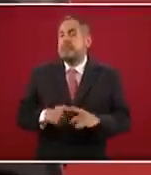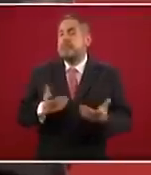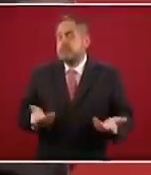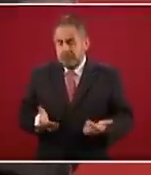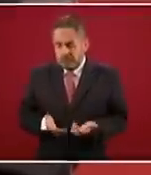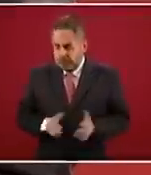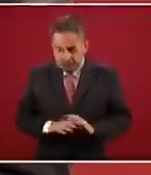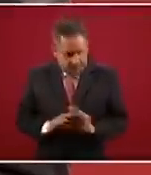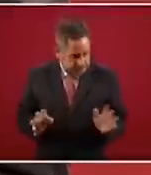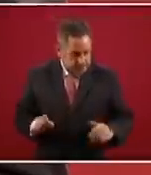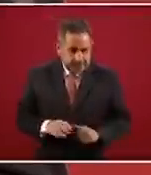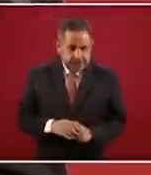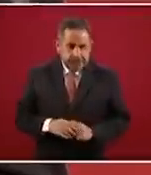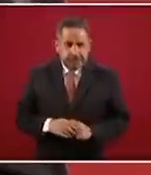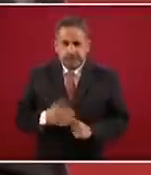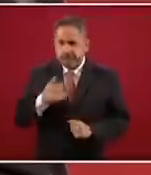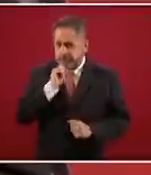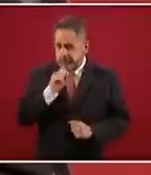y,